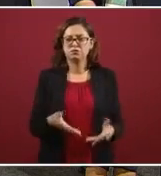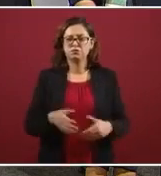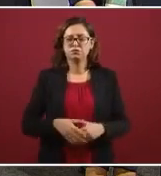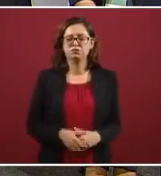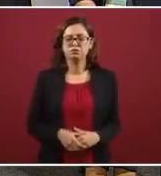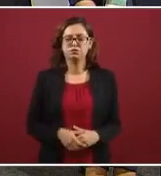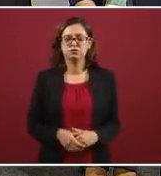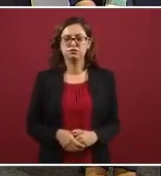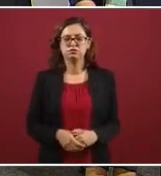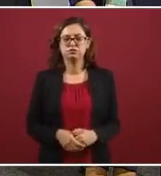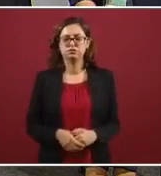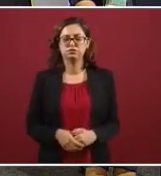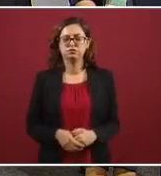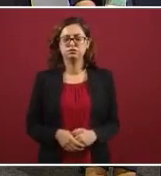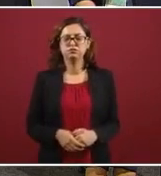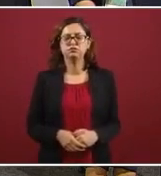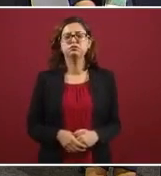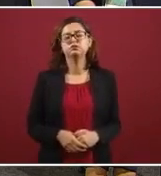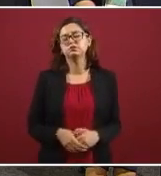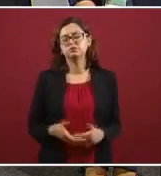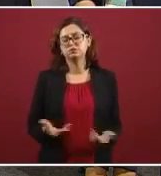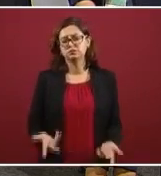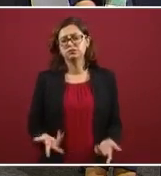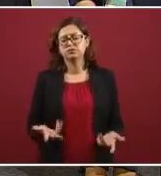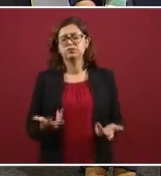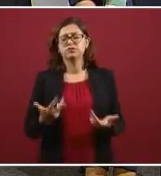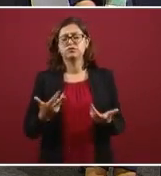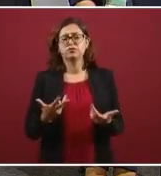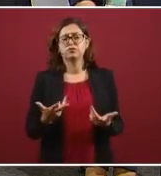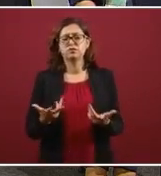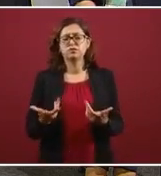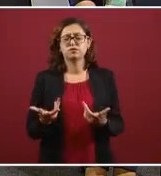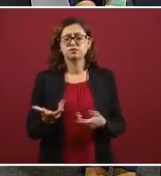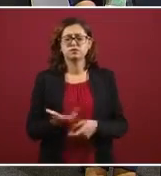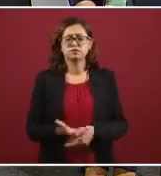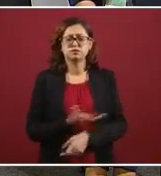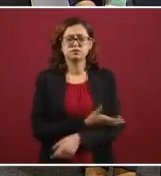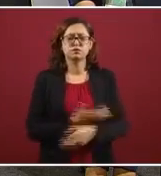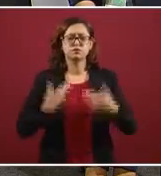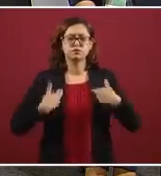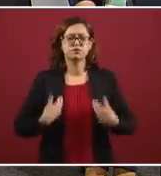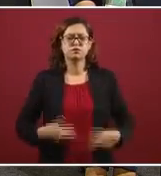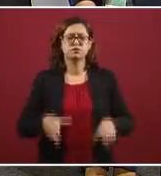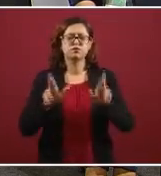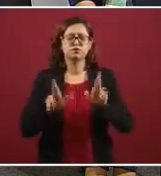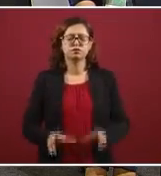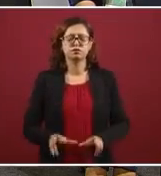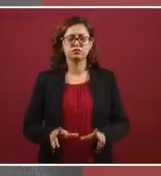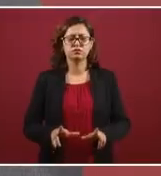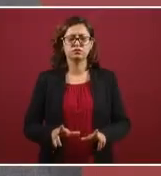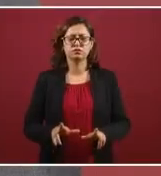tener representantes de estos